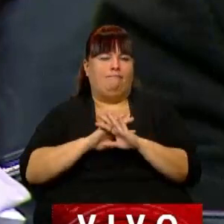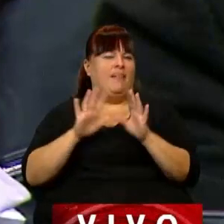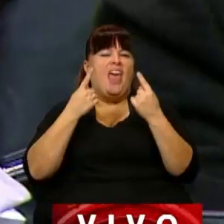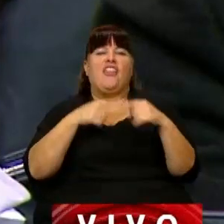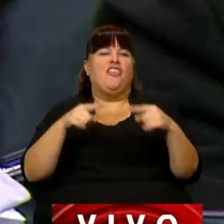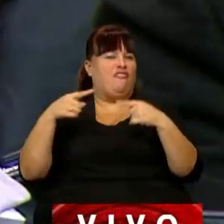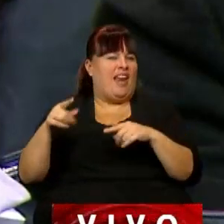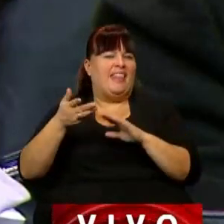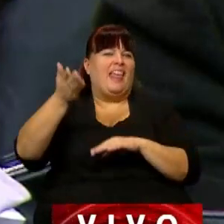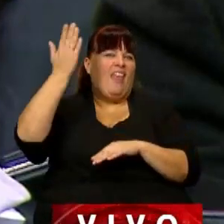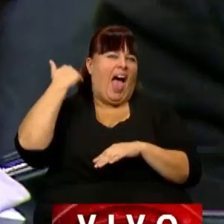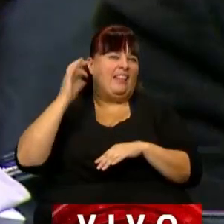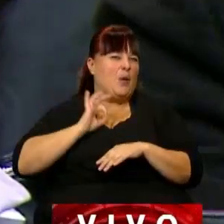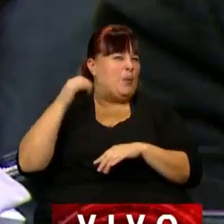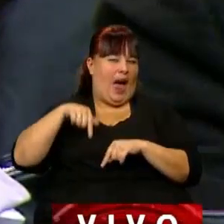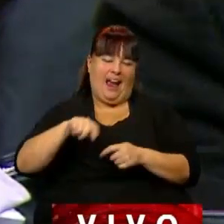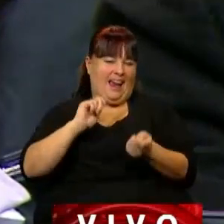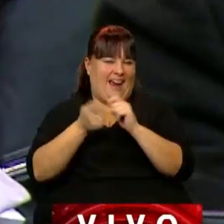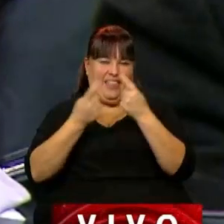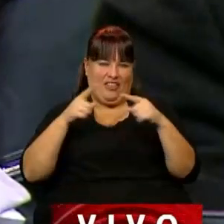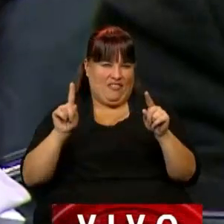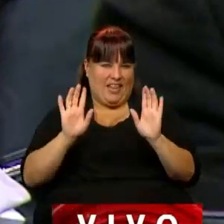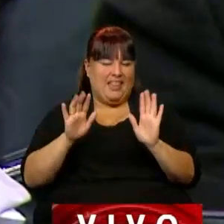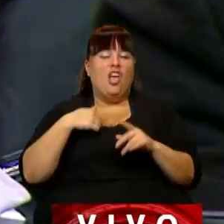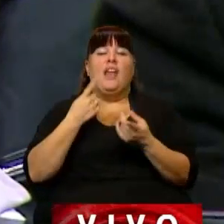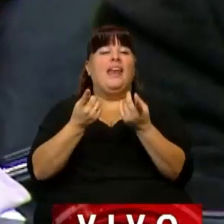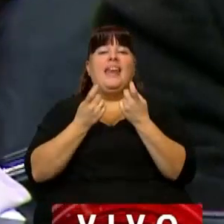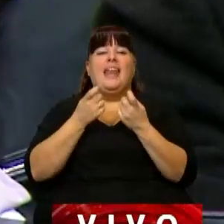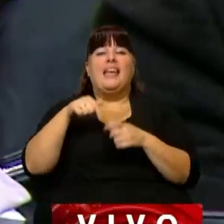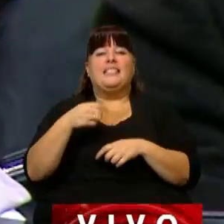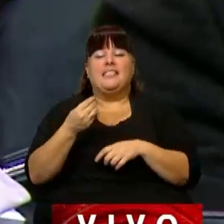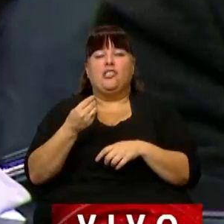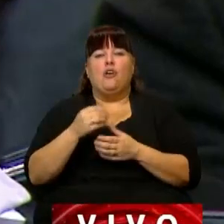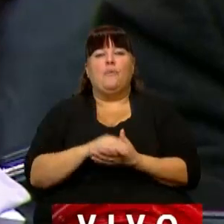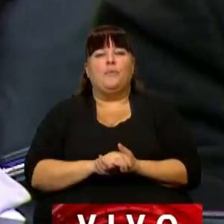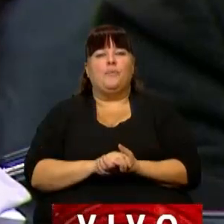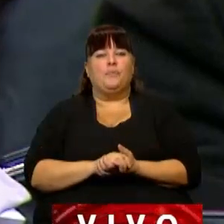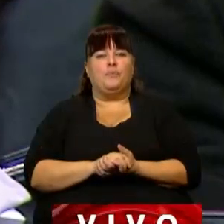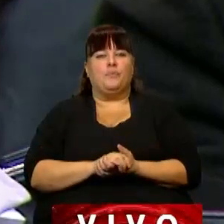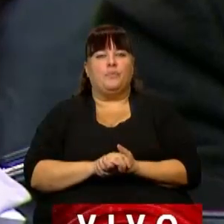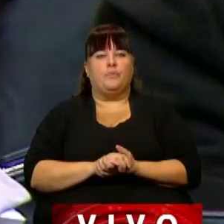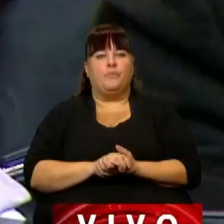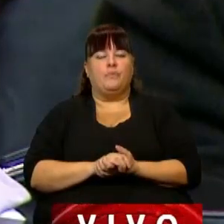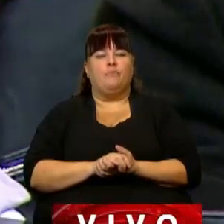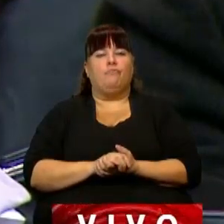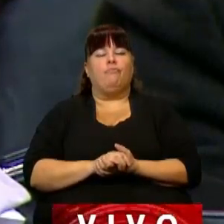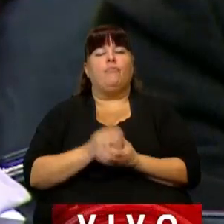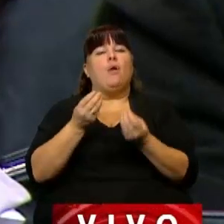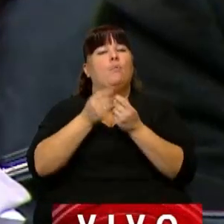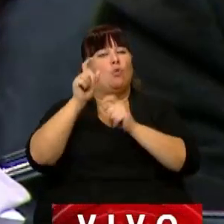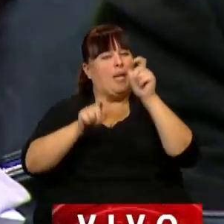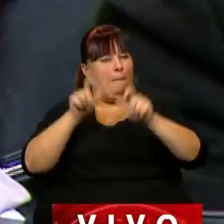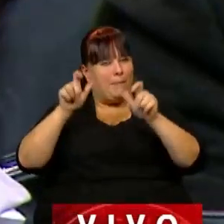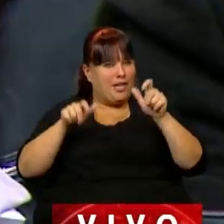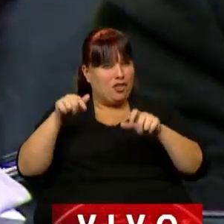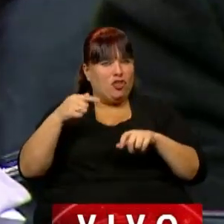totalmente distinta de la que se vivía años atrás. Y nosotros lo que necesitamos es que muchas de las personas